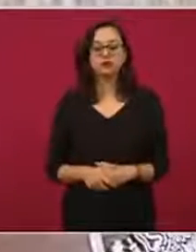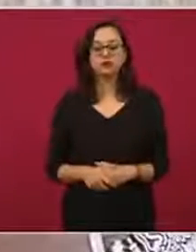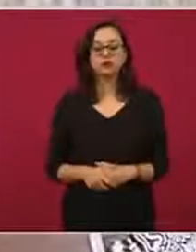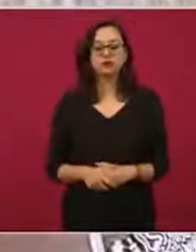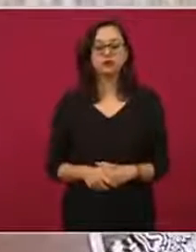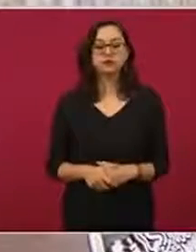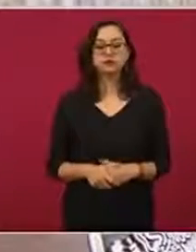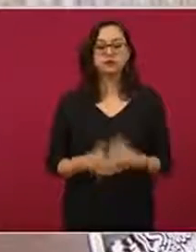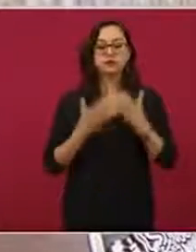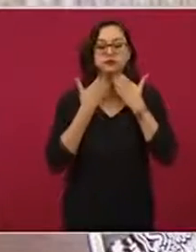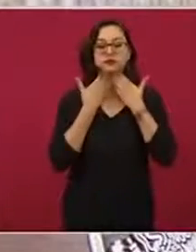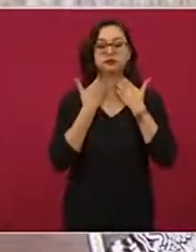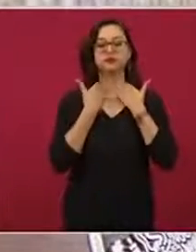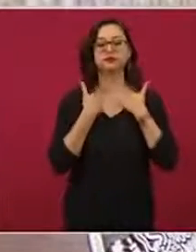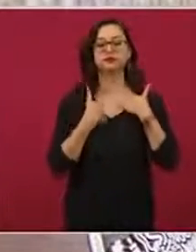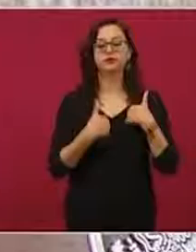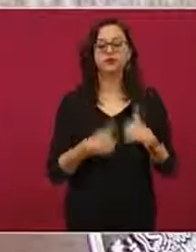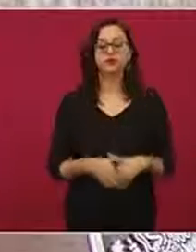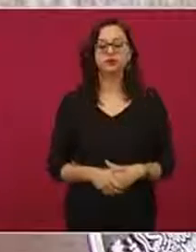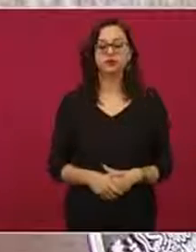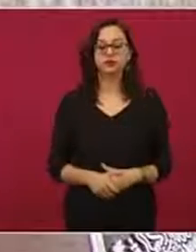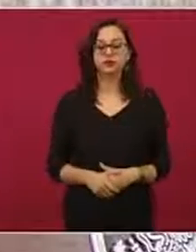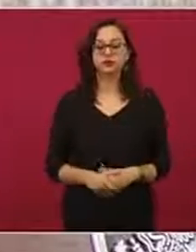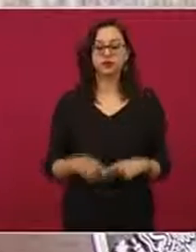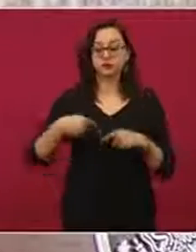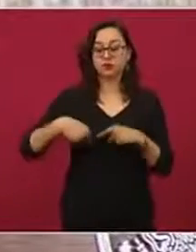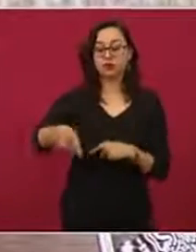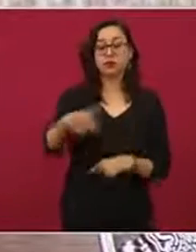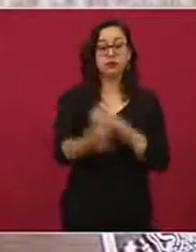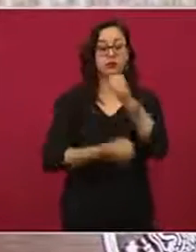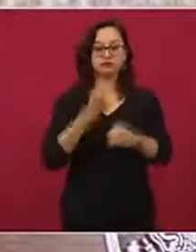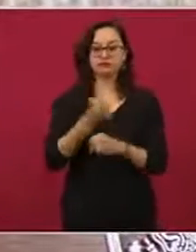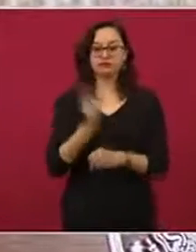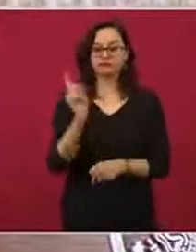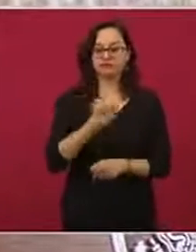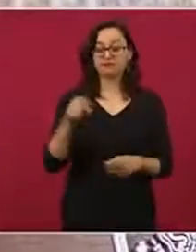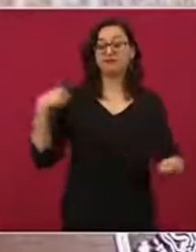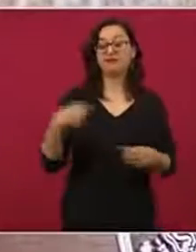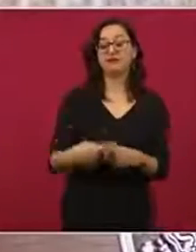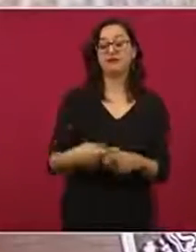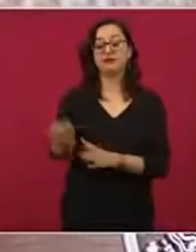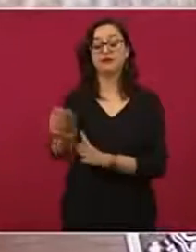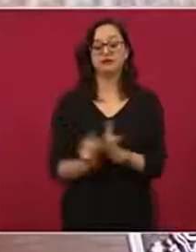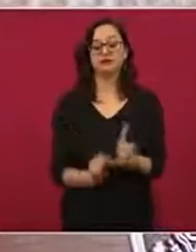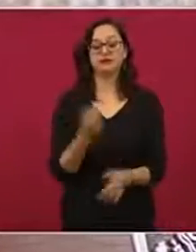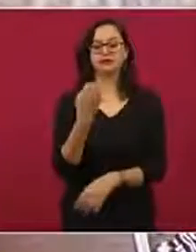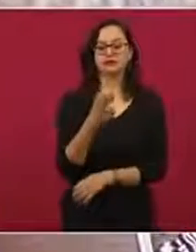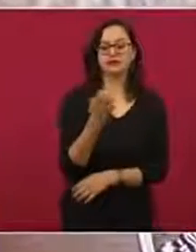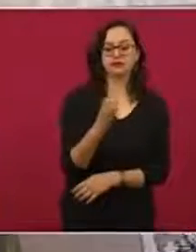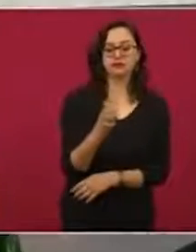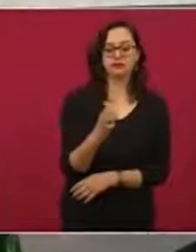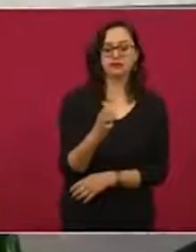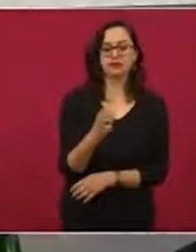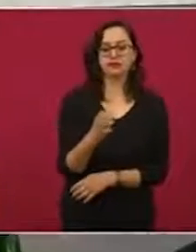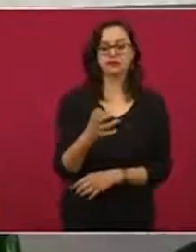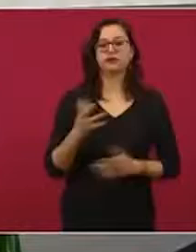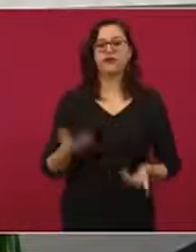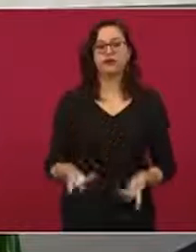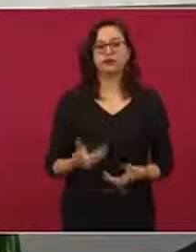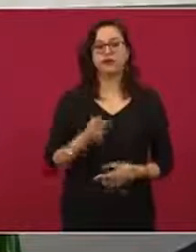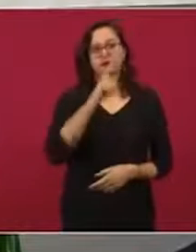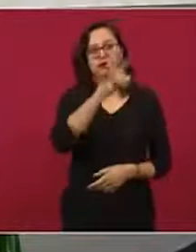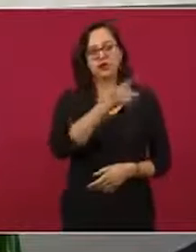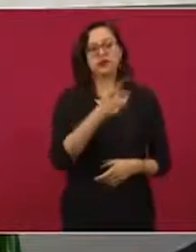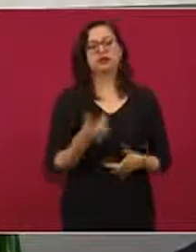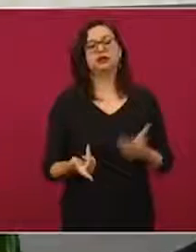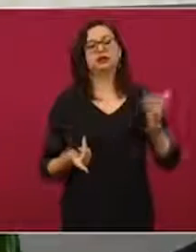resuelva, no en este año, en este mes, ya el pago de la nueva refinería